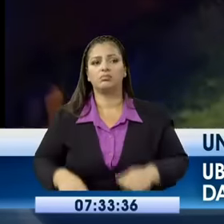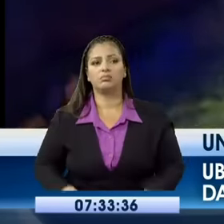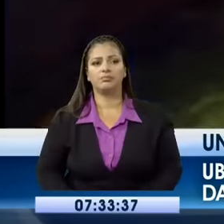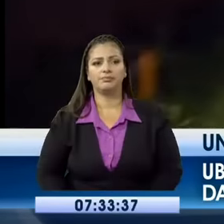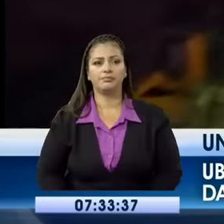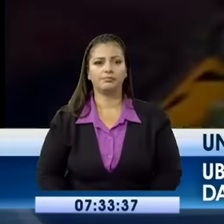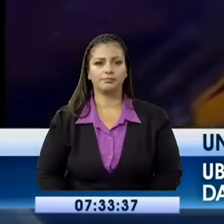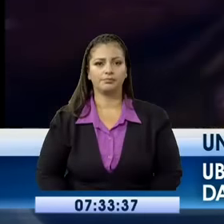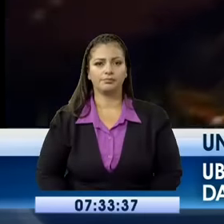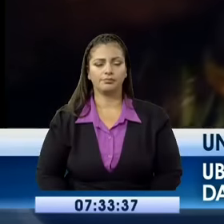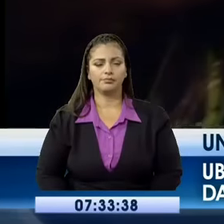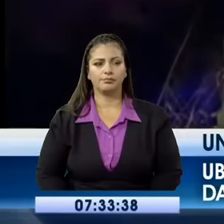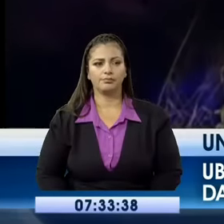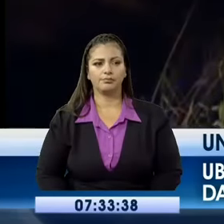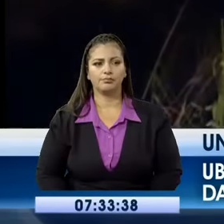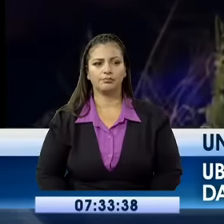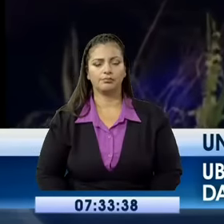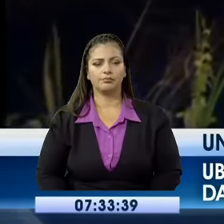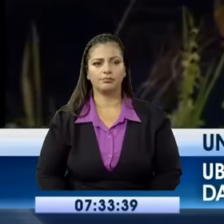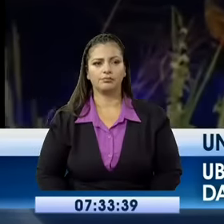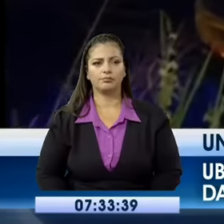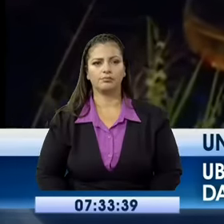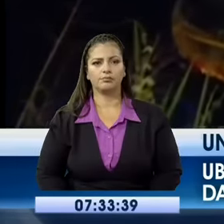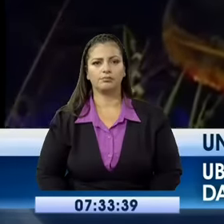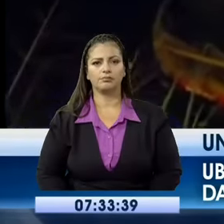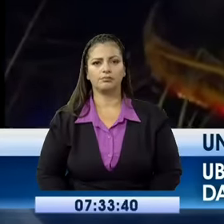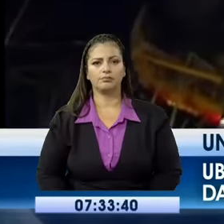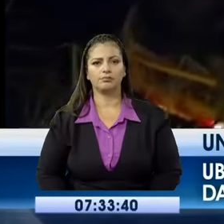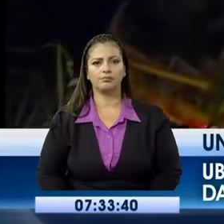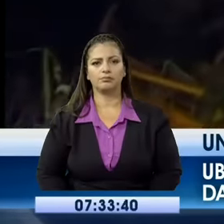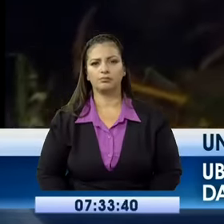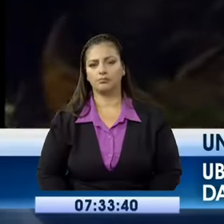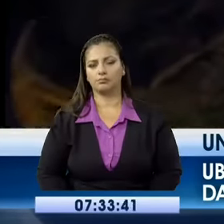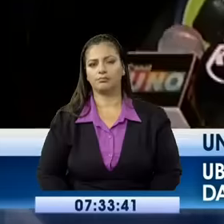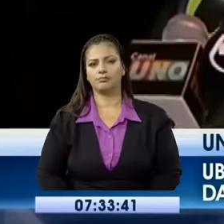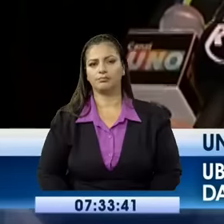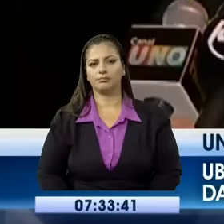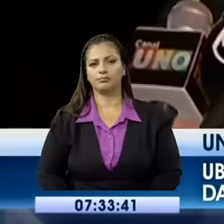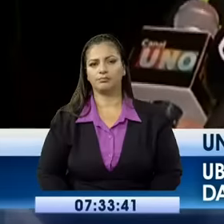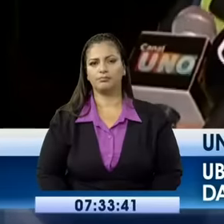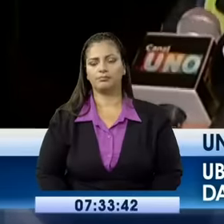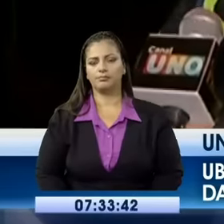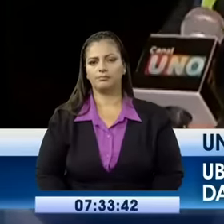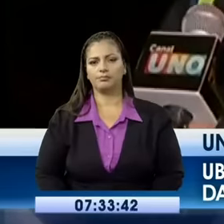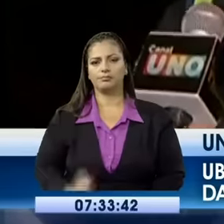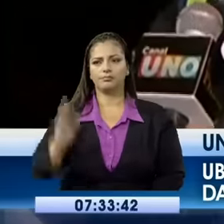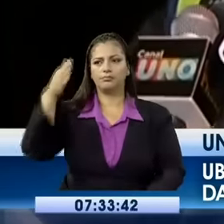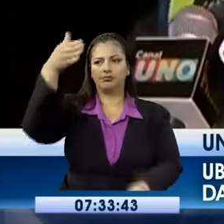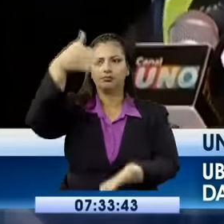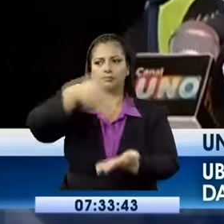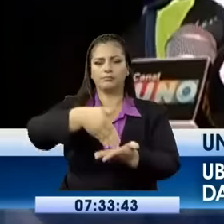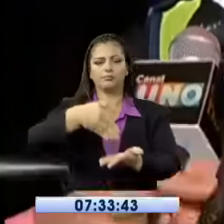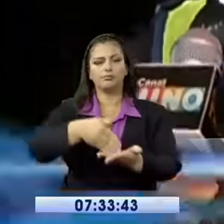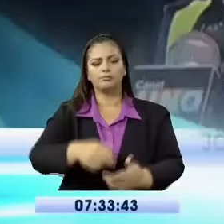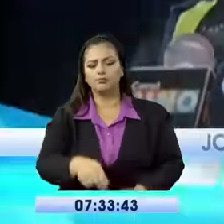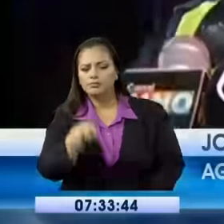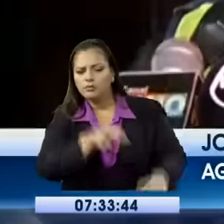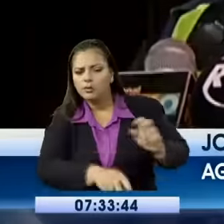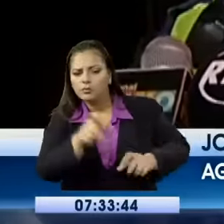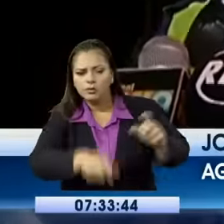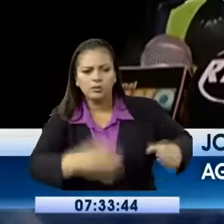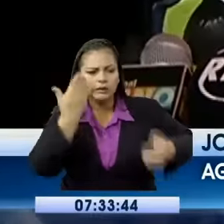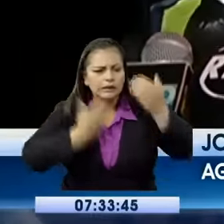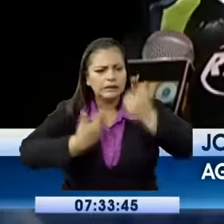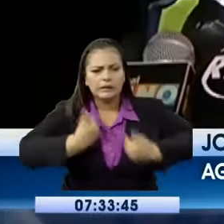bien lo hizo y que incluso aprovechó para huir del sitio llegamos al punto verificamos si había heridos